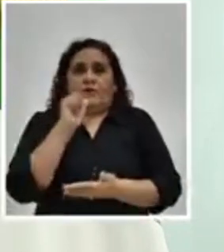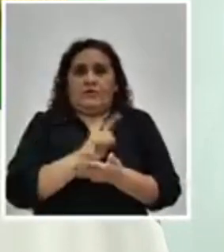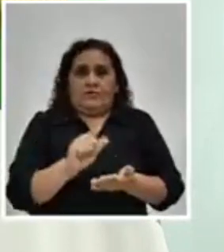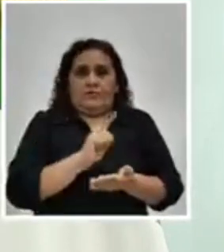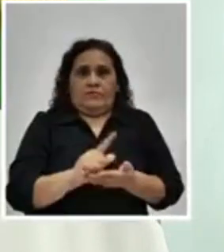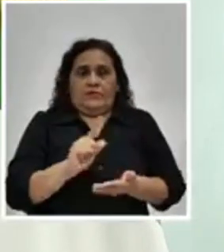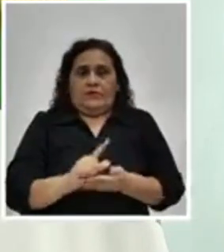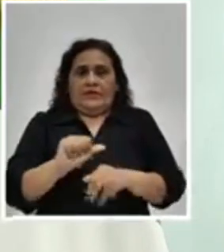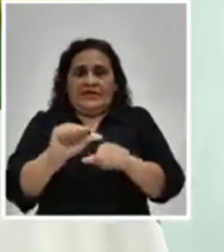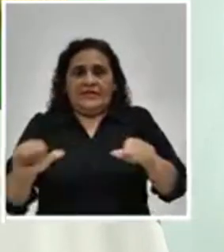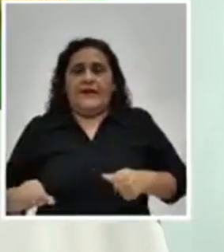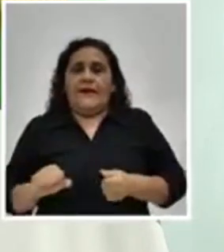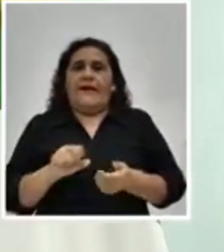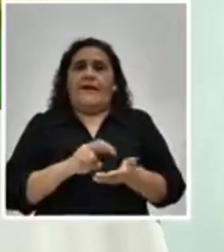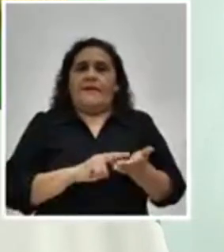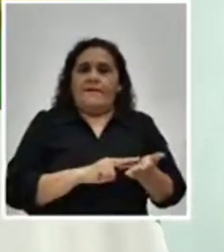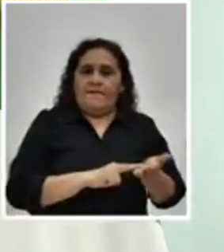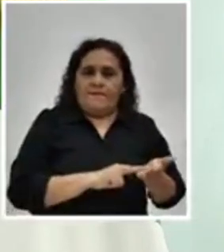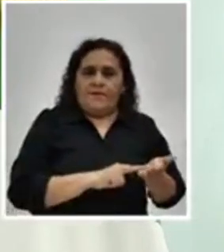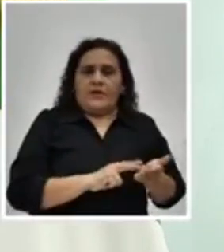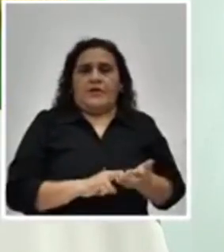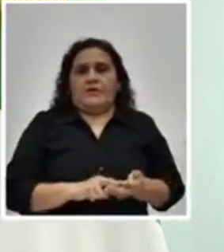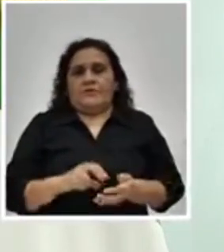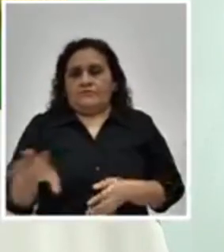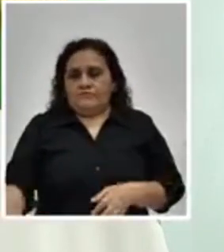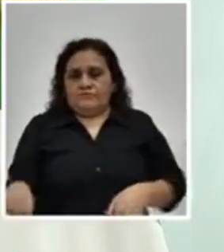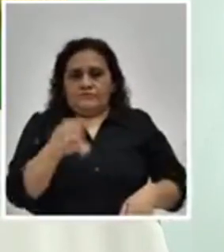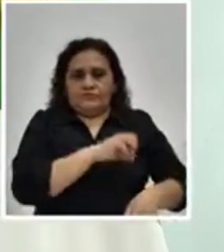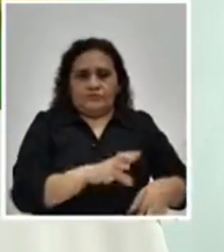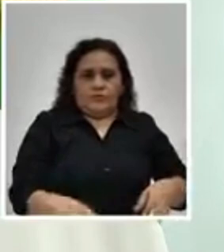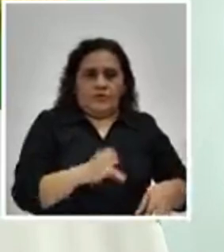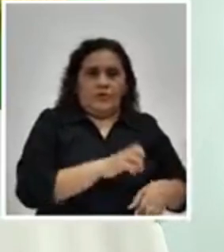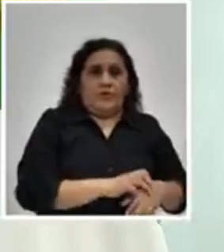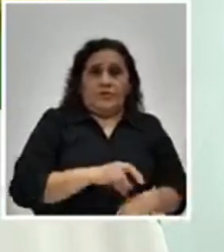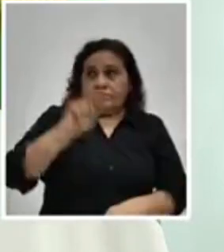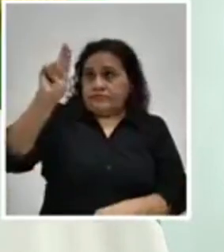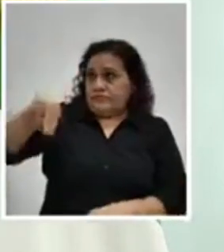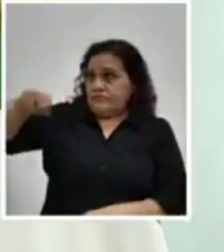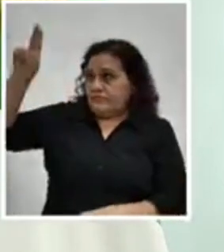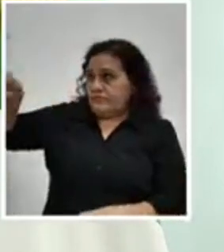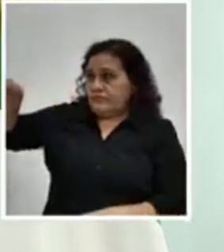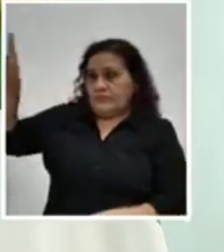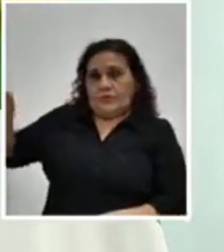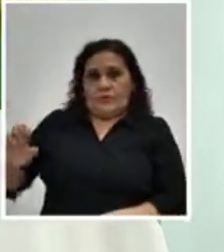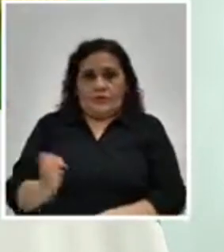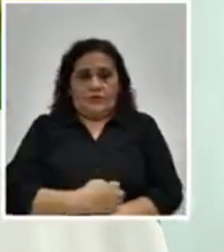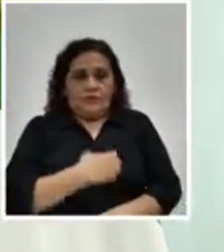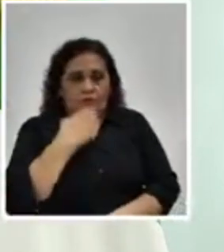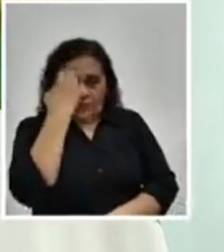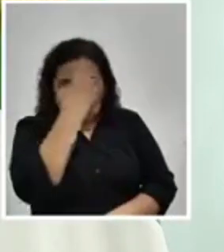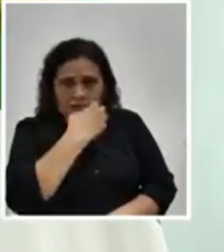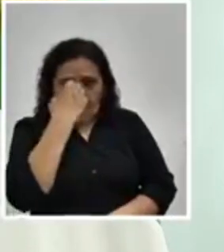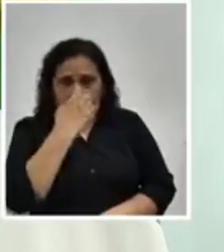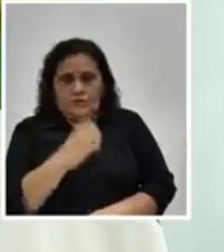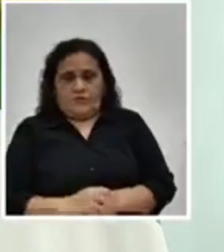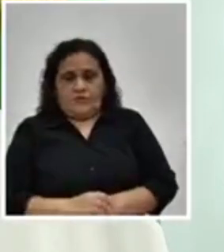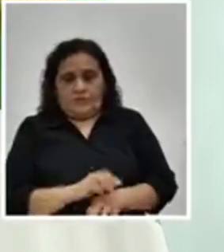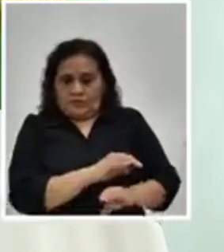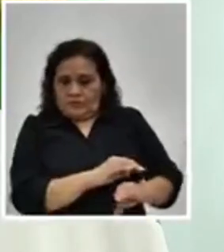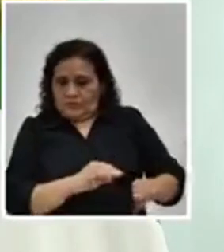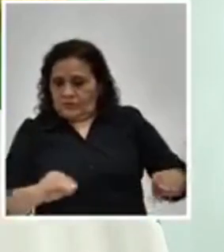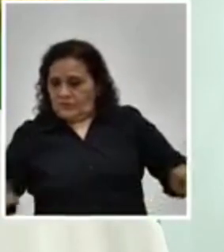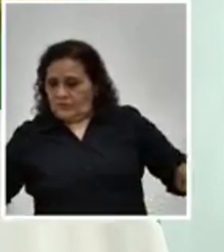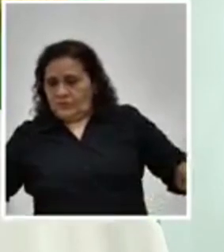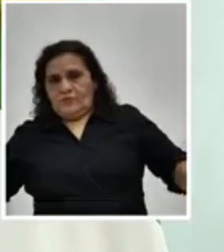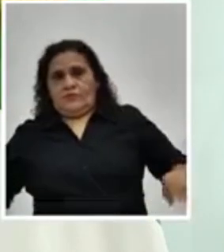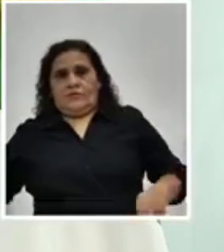verdes, recolección de basura, pinturas de fachadas escolares, pinturas en pasos peatonales y